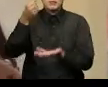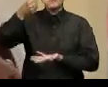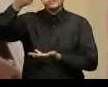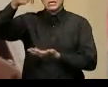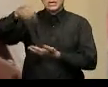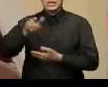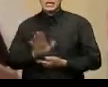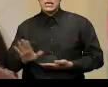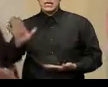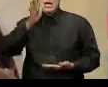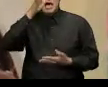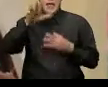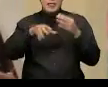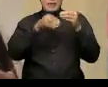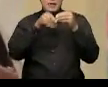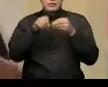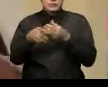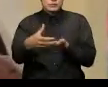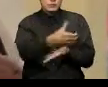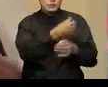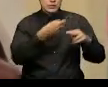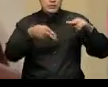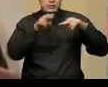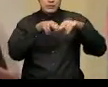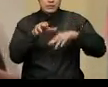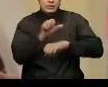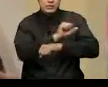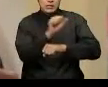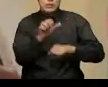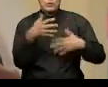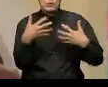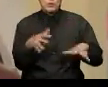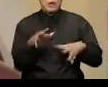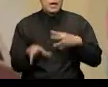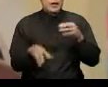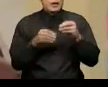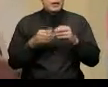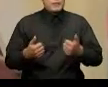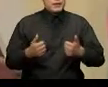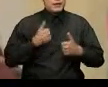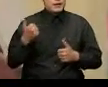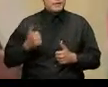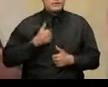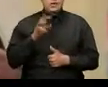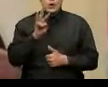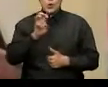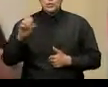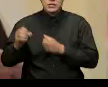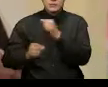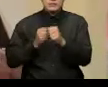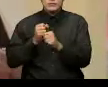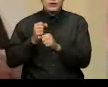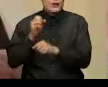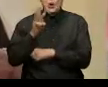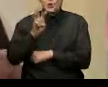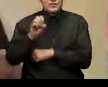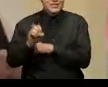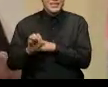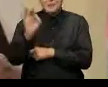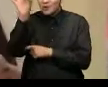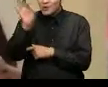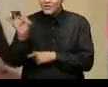porque este recaudo el departamento se beneficia de un 80 por ciento y esto es lo que nos permite atender las